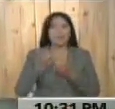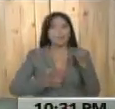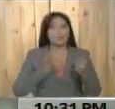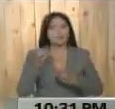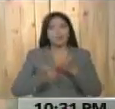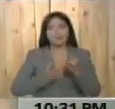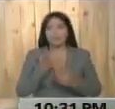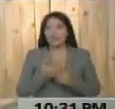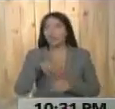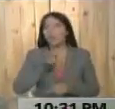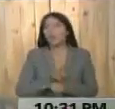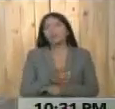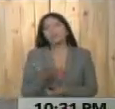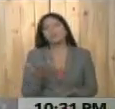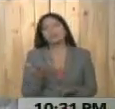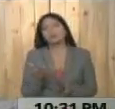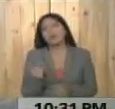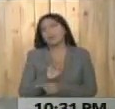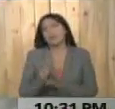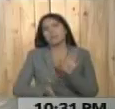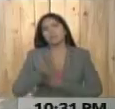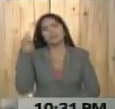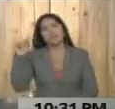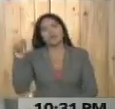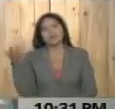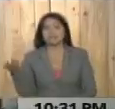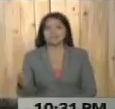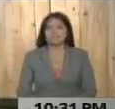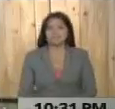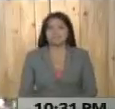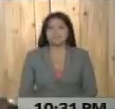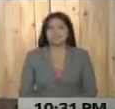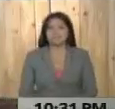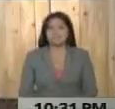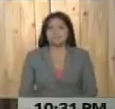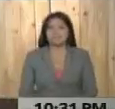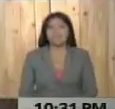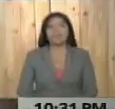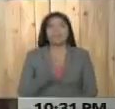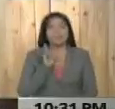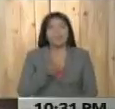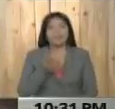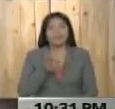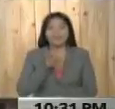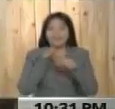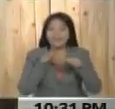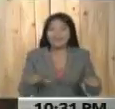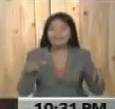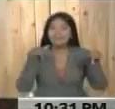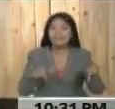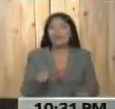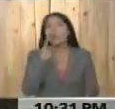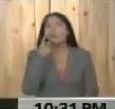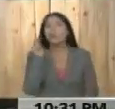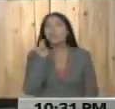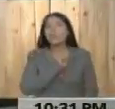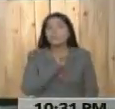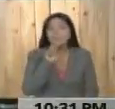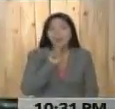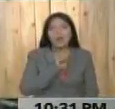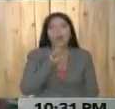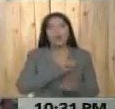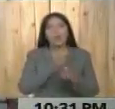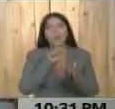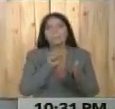Lo único que lamento es que se vayan tan rápido, ¿verdad? Sí, yo quiero que tienen que venir un mes a hacer una gira completa.